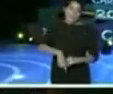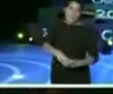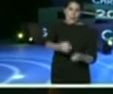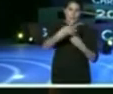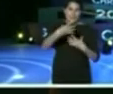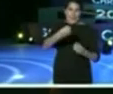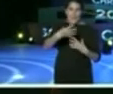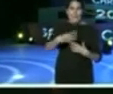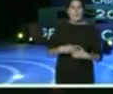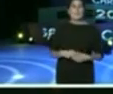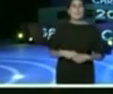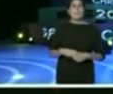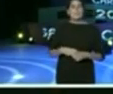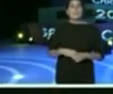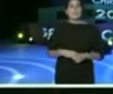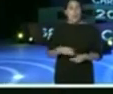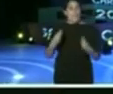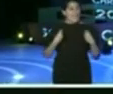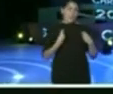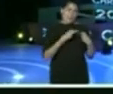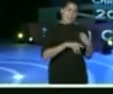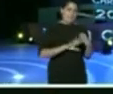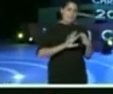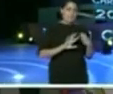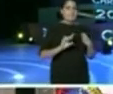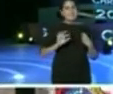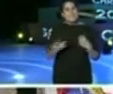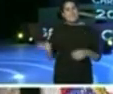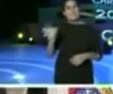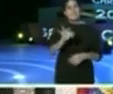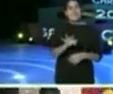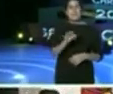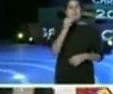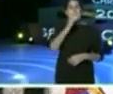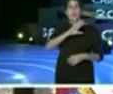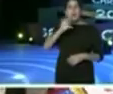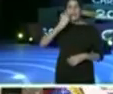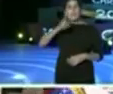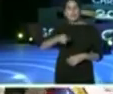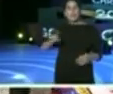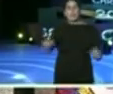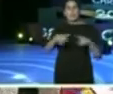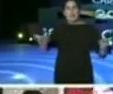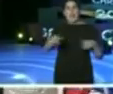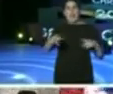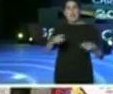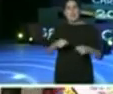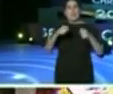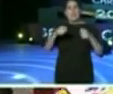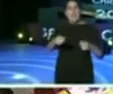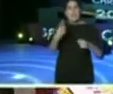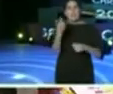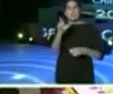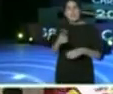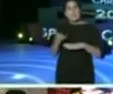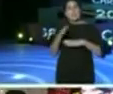Ramón, enhorabuena. Y lo has vivido. Bueno, siguiente premio. Premio Borja Reyes al mejor director musical. Entrega el premio un representante de